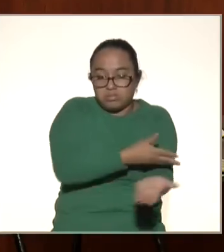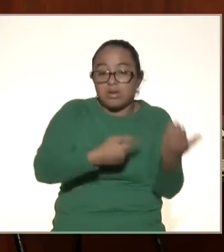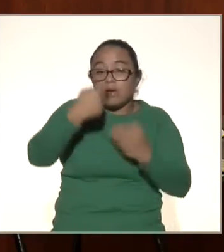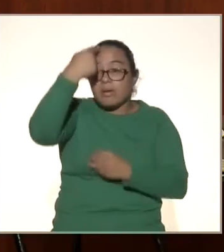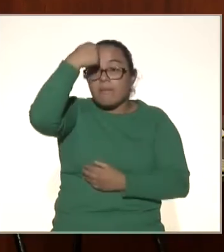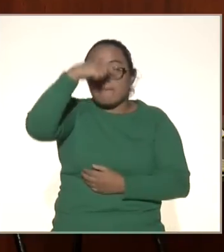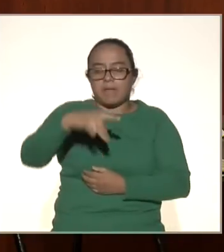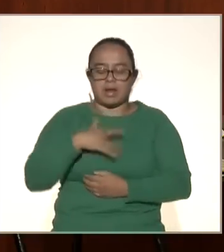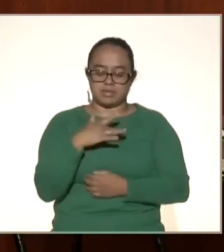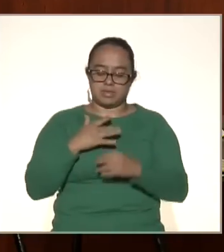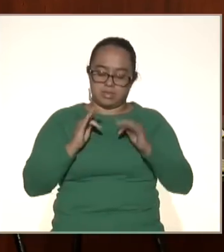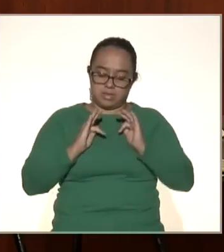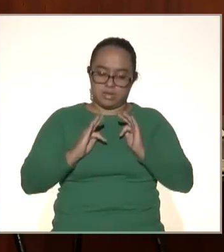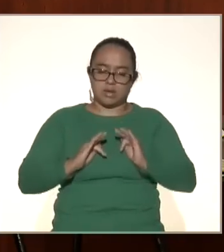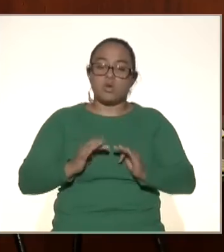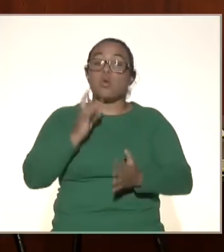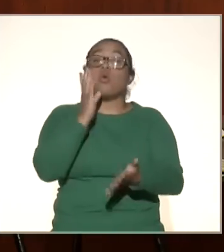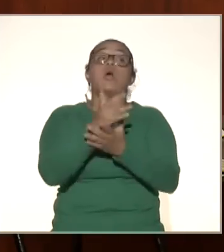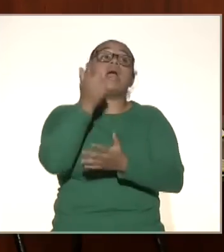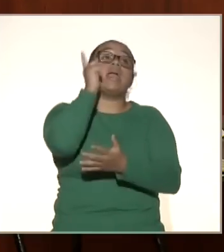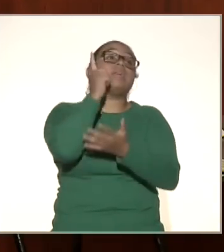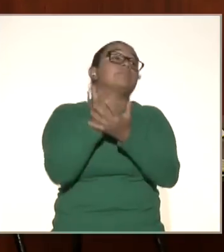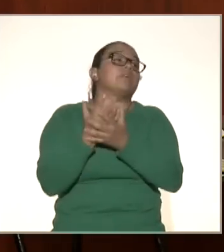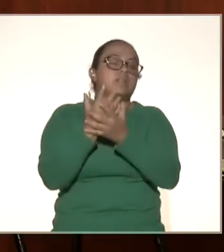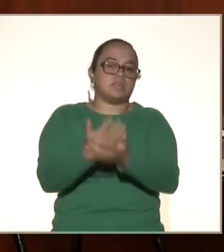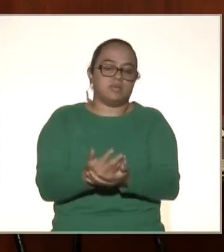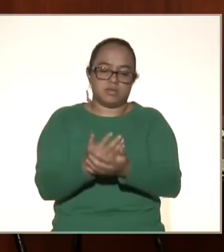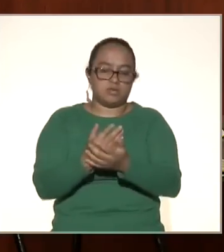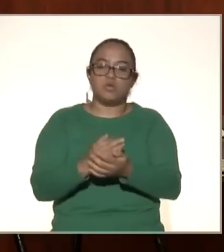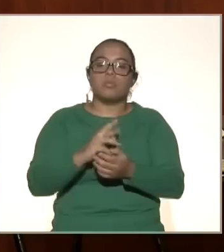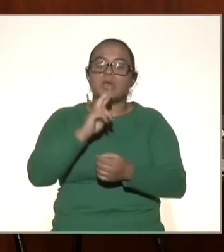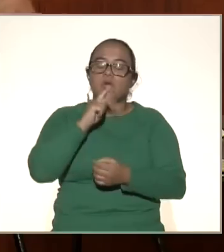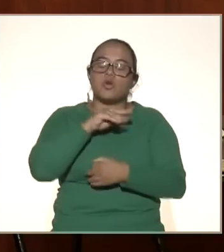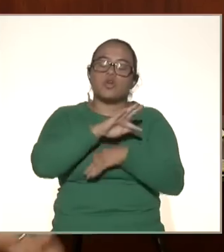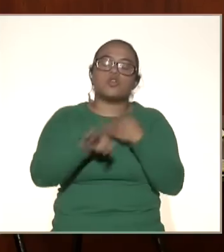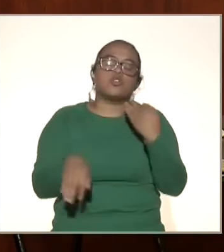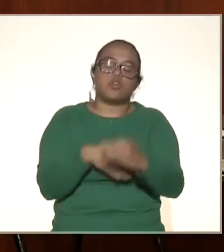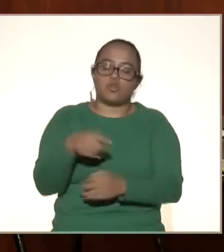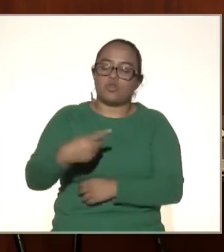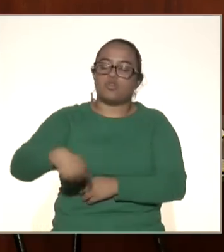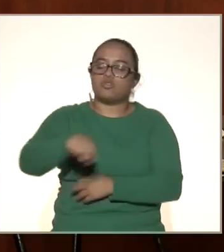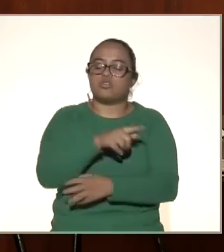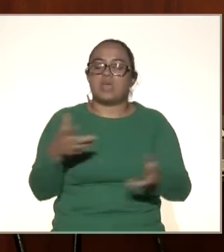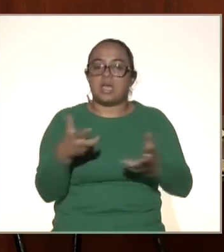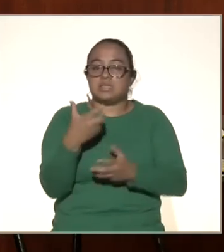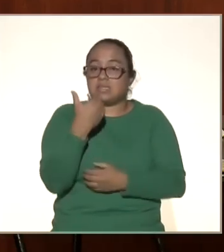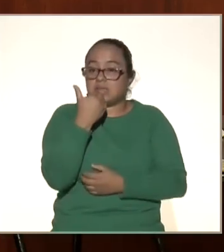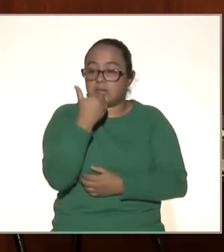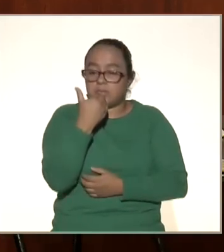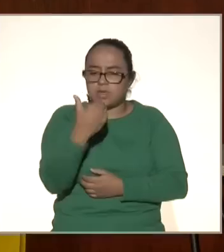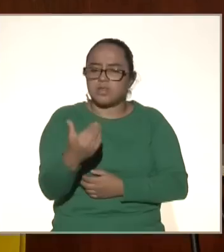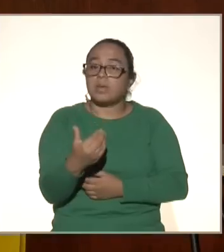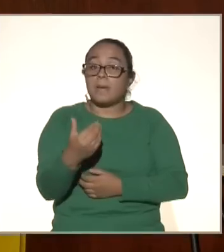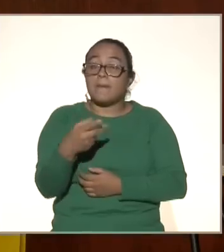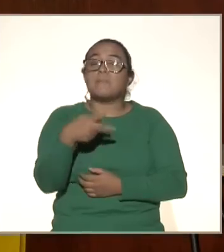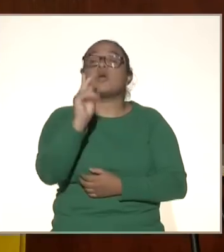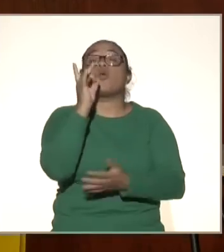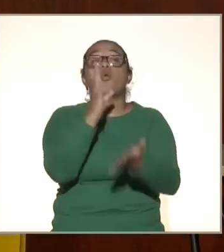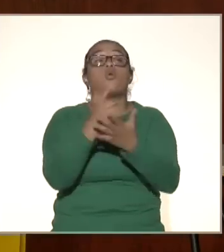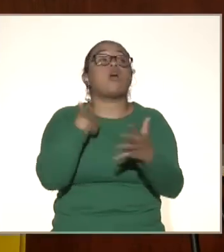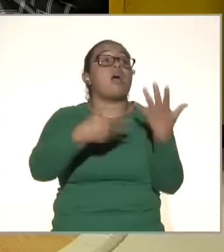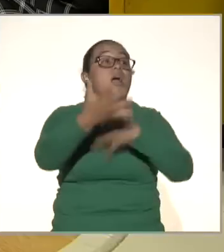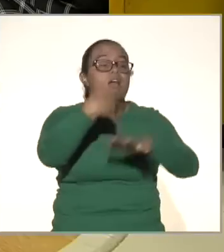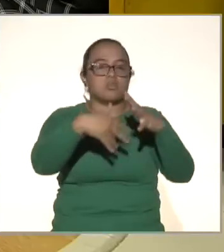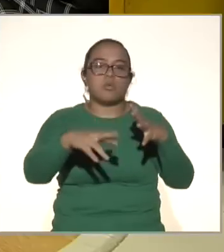buena fe, más allá de la esperanza, que ahora sí que todo el mundo nos llevemos bien? Sino puedo meter elementos,